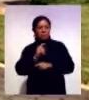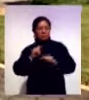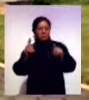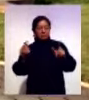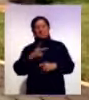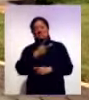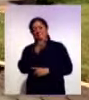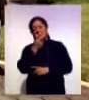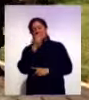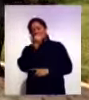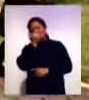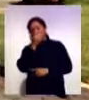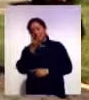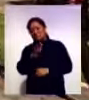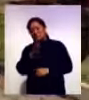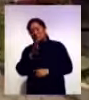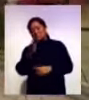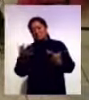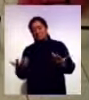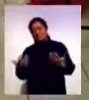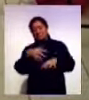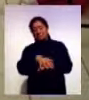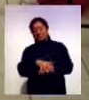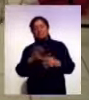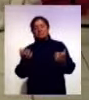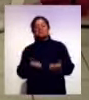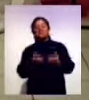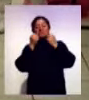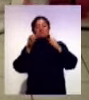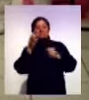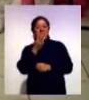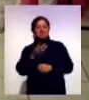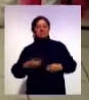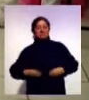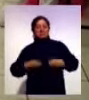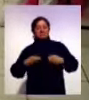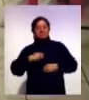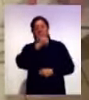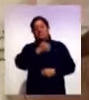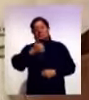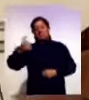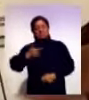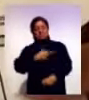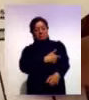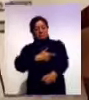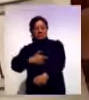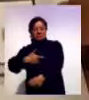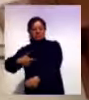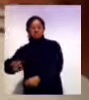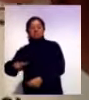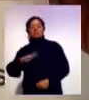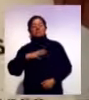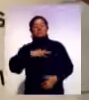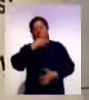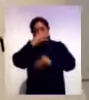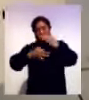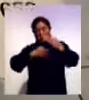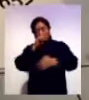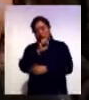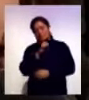de Tlaxcala se sumaron a la campaña permanente Salva Tres Vidas por Cada Donador de Sangre, que impulsa la Secretaría de Políticas Públicas